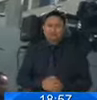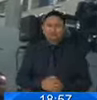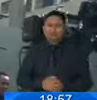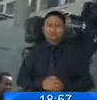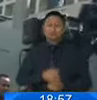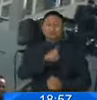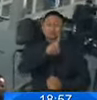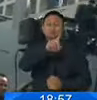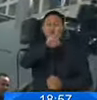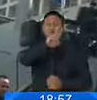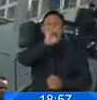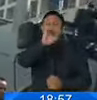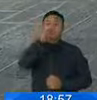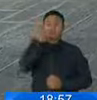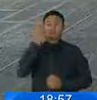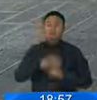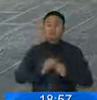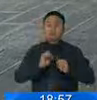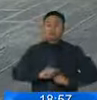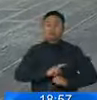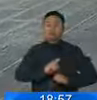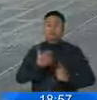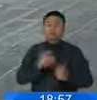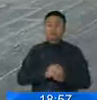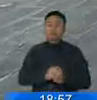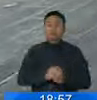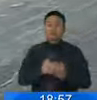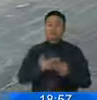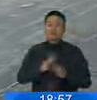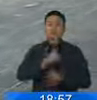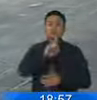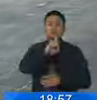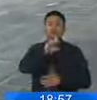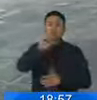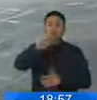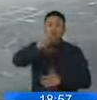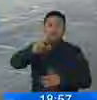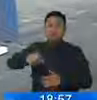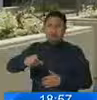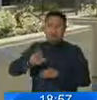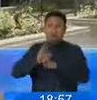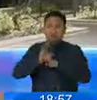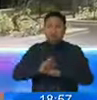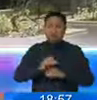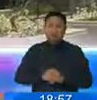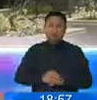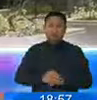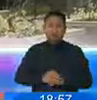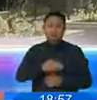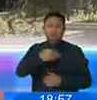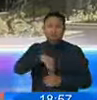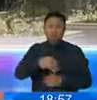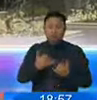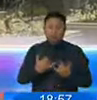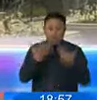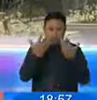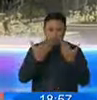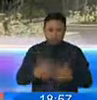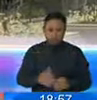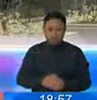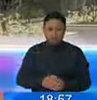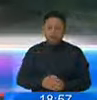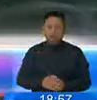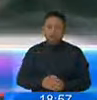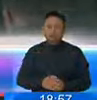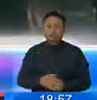120 días de la instrucción fiscal y la toma de versiones a más de un centenar de personas, que culminó este miércoles en la Fiscalía General del Estado Centro Norte de